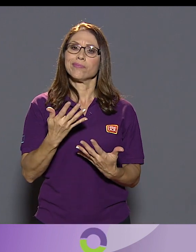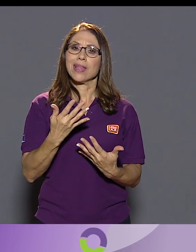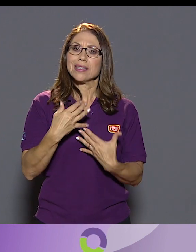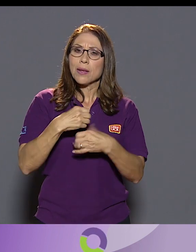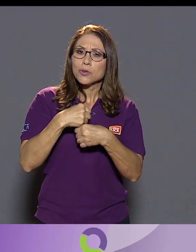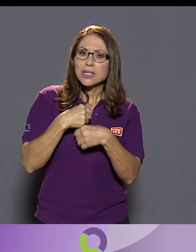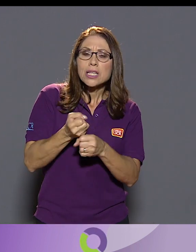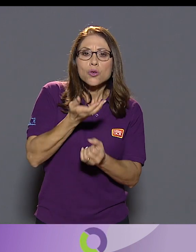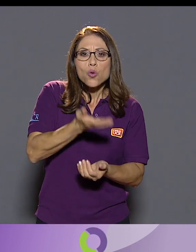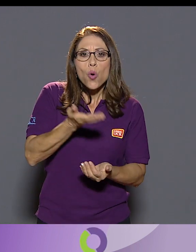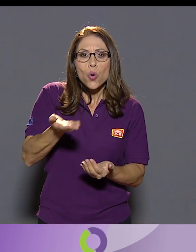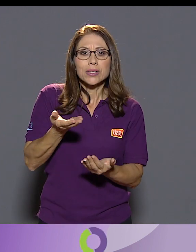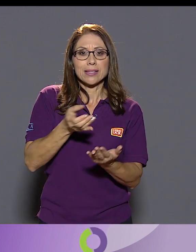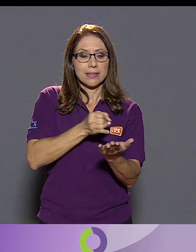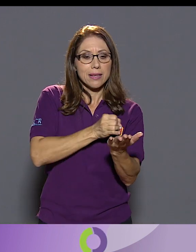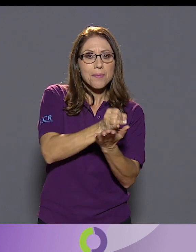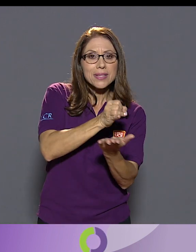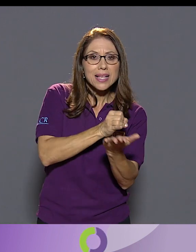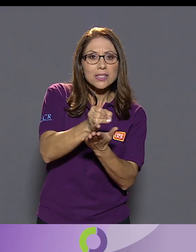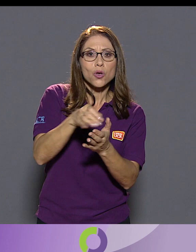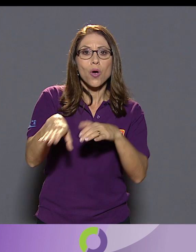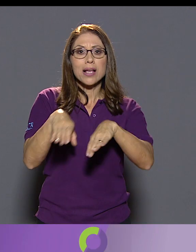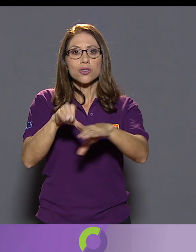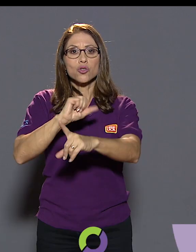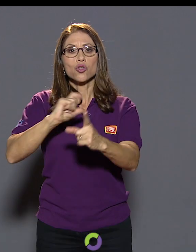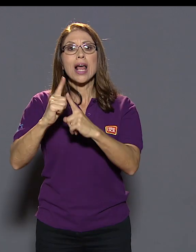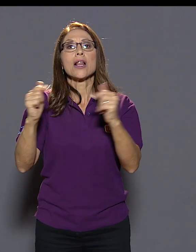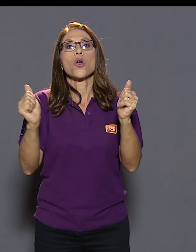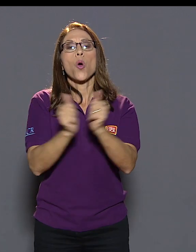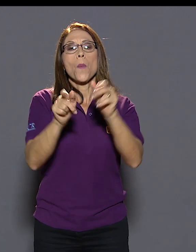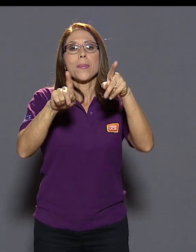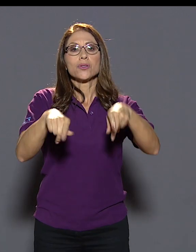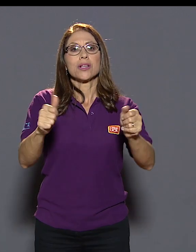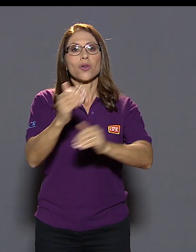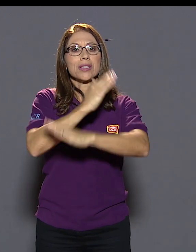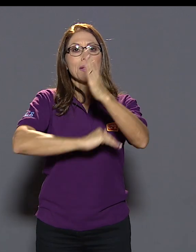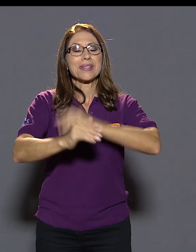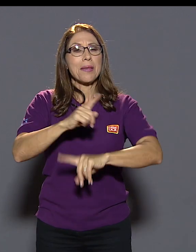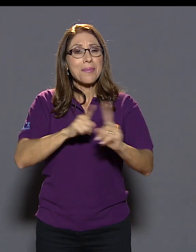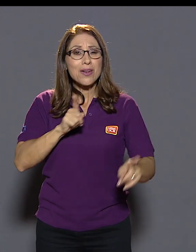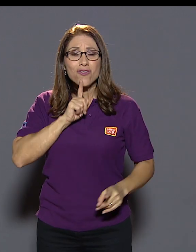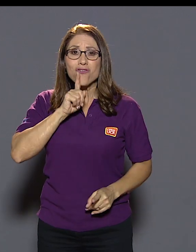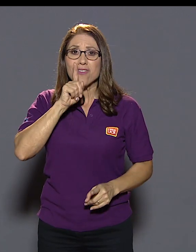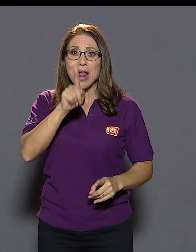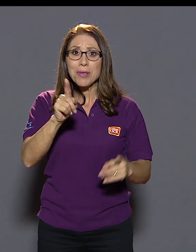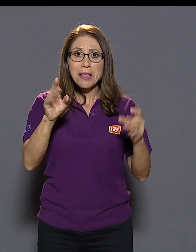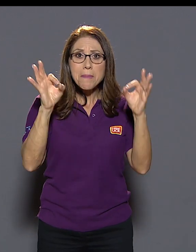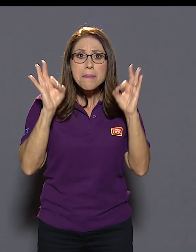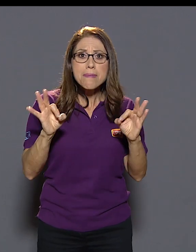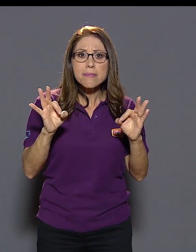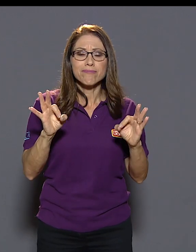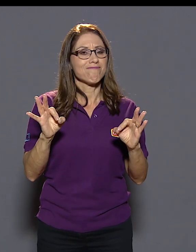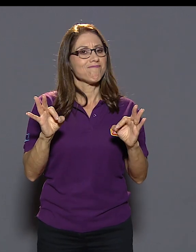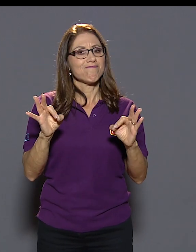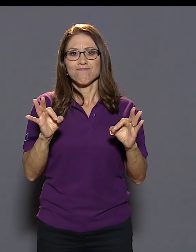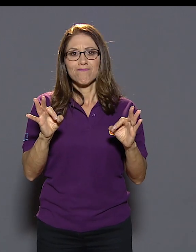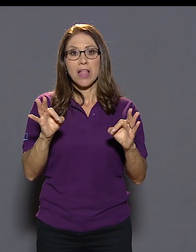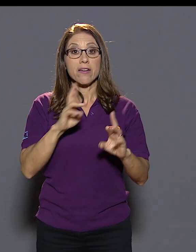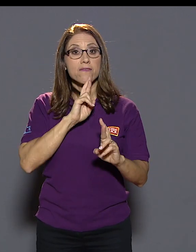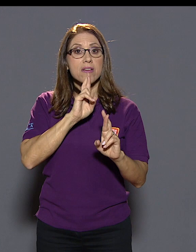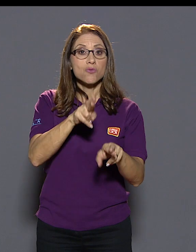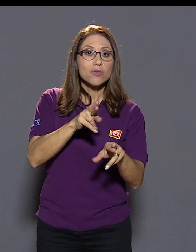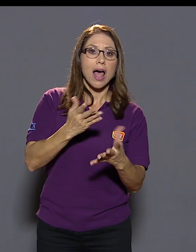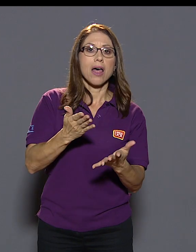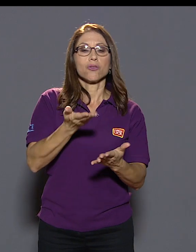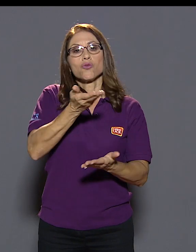cosas, investigación, acción social con población con discapacidad, pero no le estamos llegando realmente. Entonces los resultados,